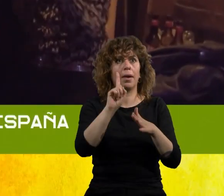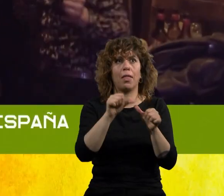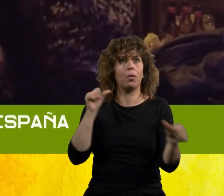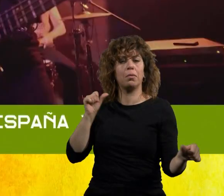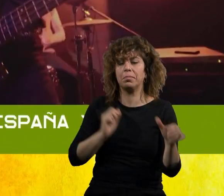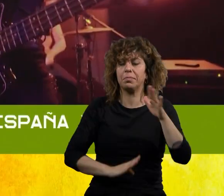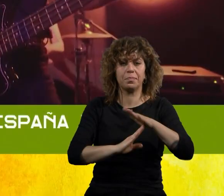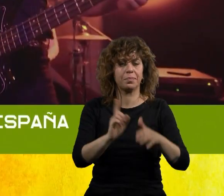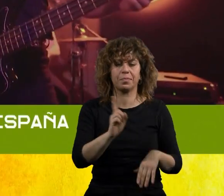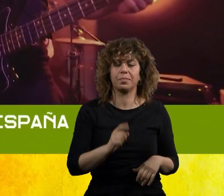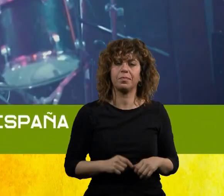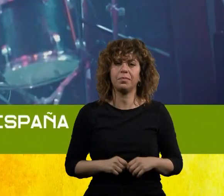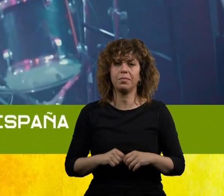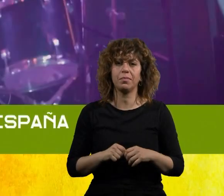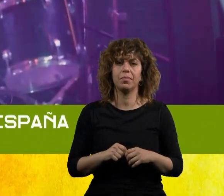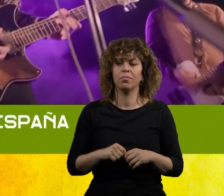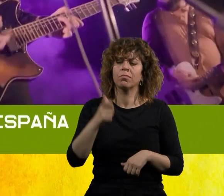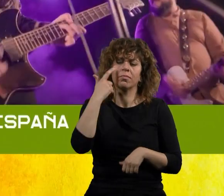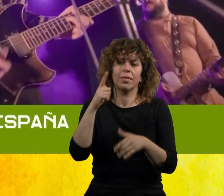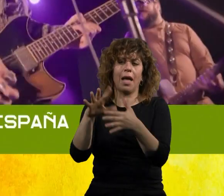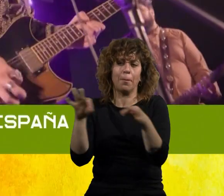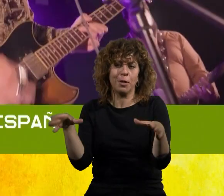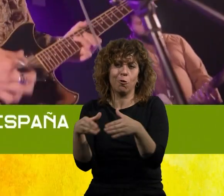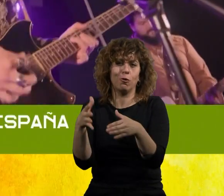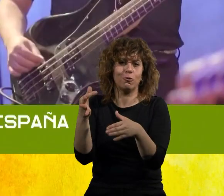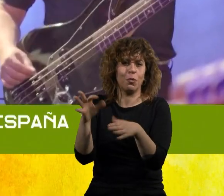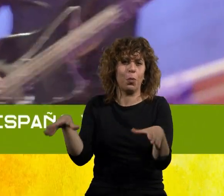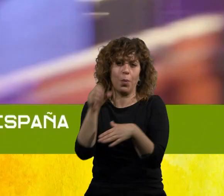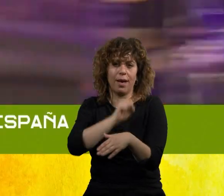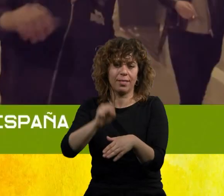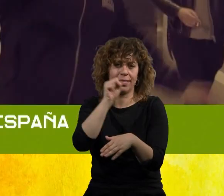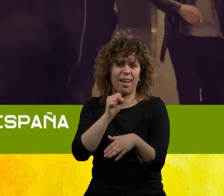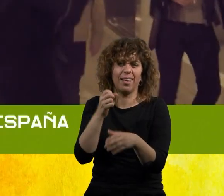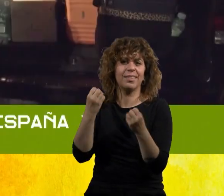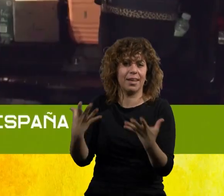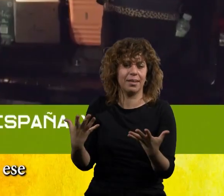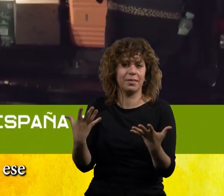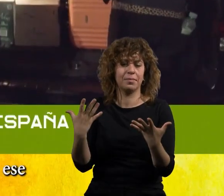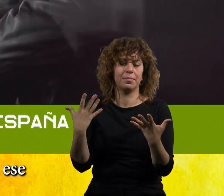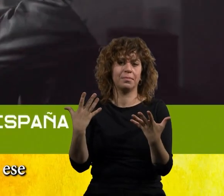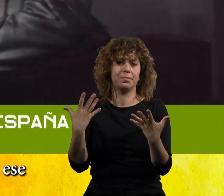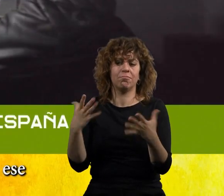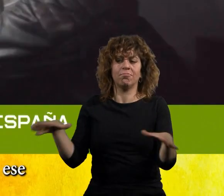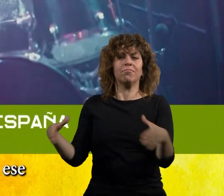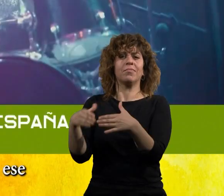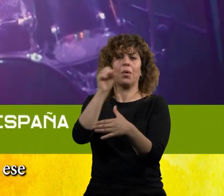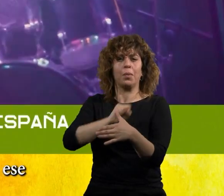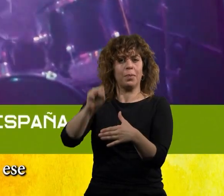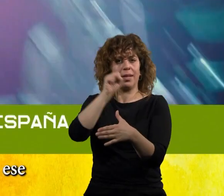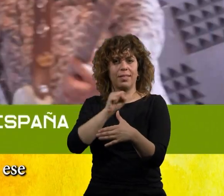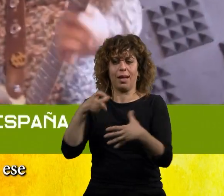Bueno, yo no sé cómo se lleva eso de ser amigos, tener una banda, porque claro, o sea, una banda de música,